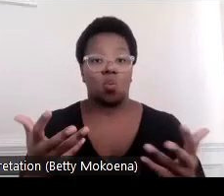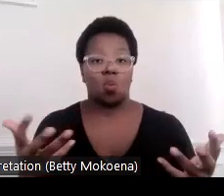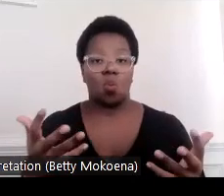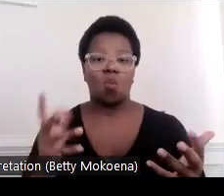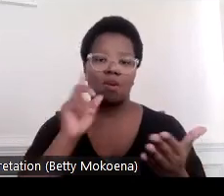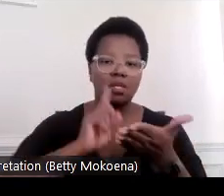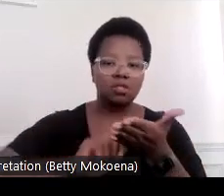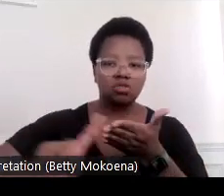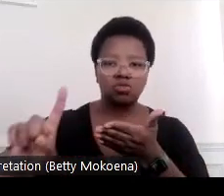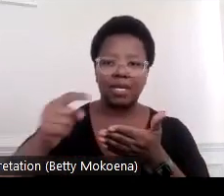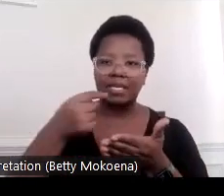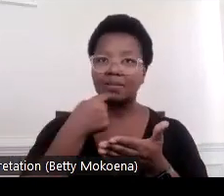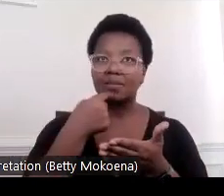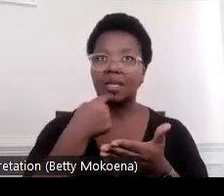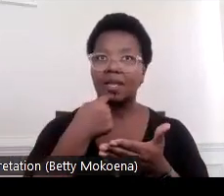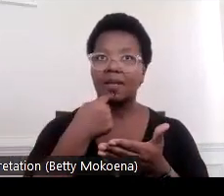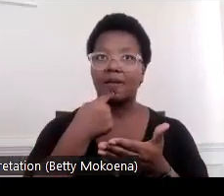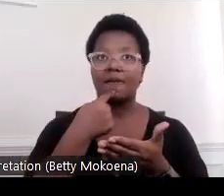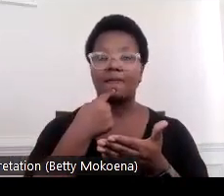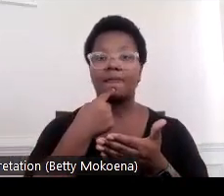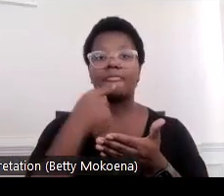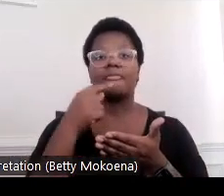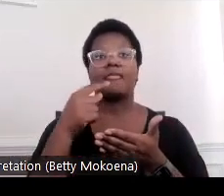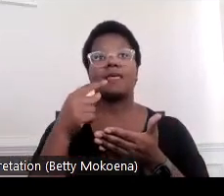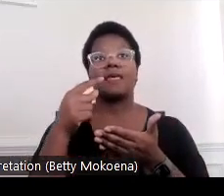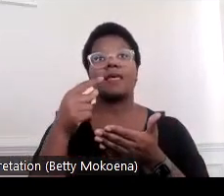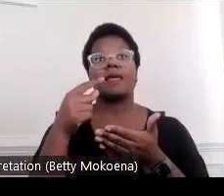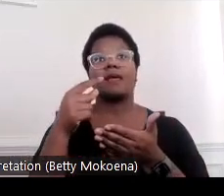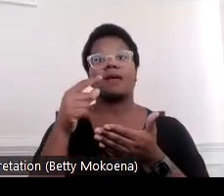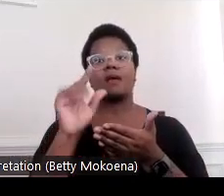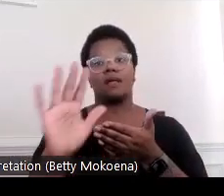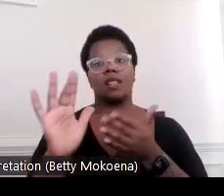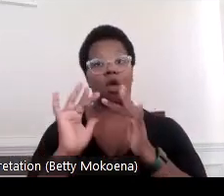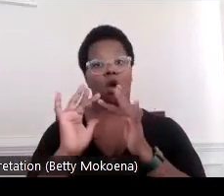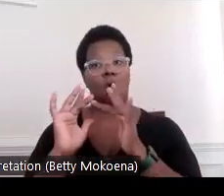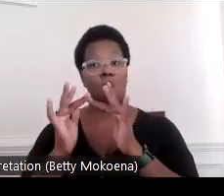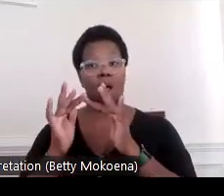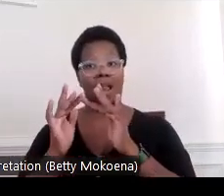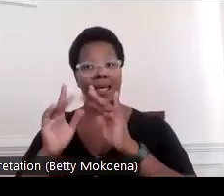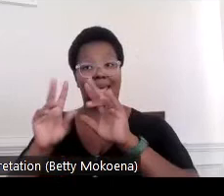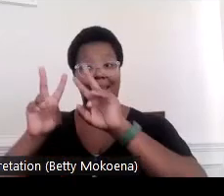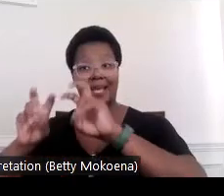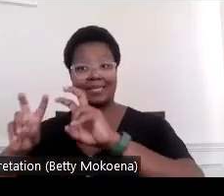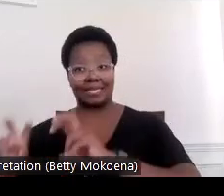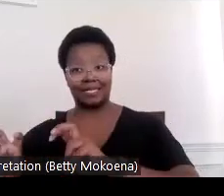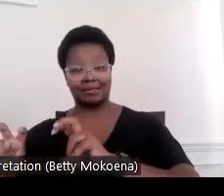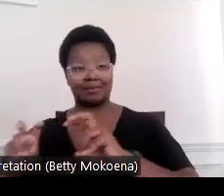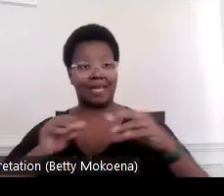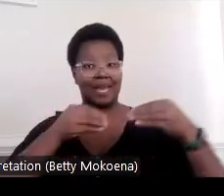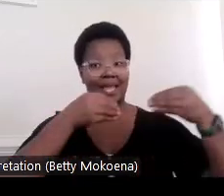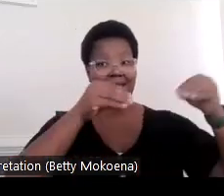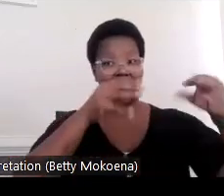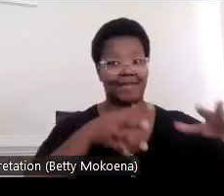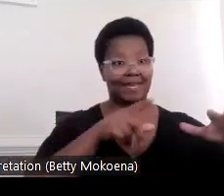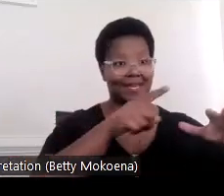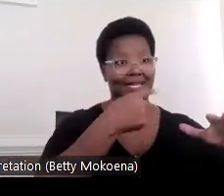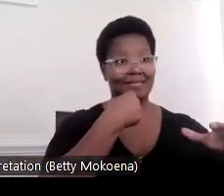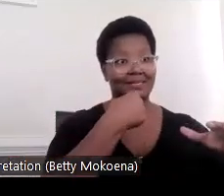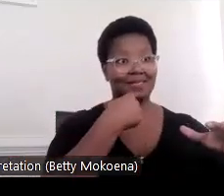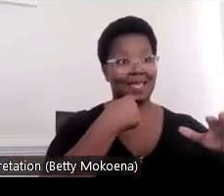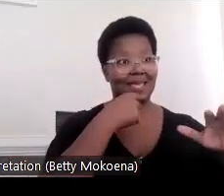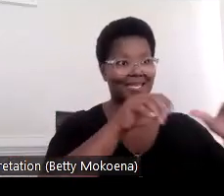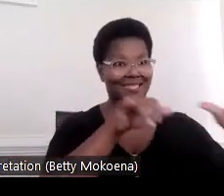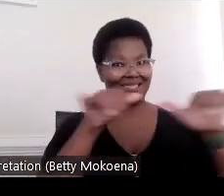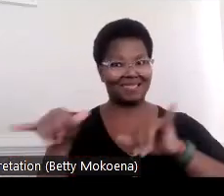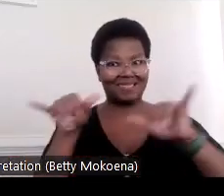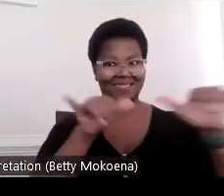lo que hicimos con ello Es que revisamos si es esa evaluación estaba en la lineamiento con lo que El vendedor había dicho sobre sí